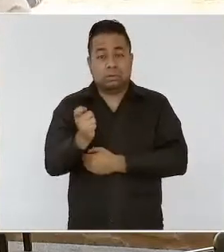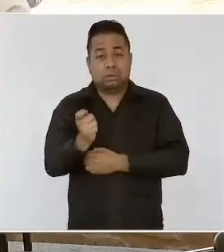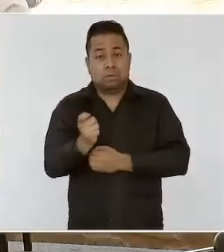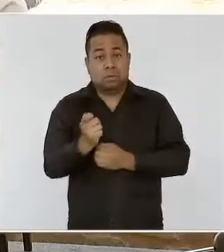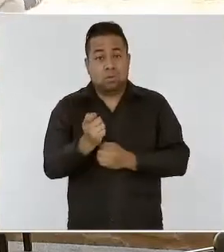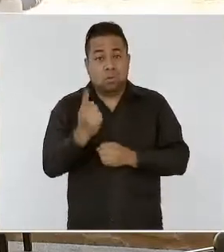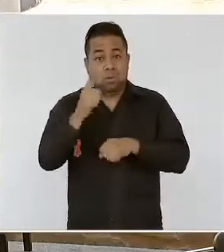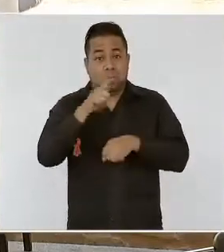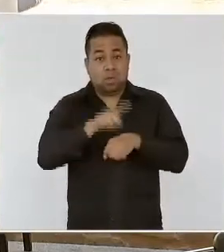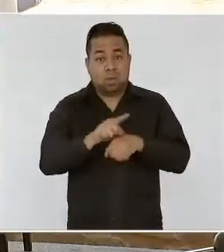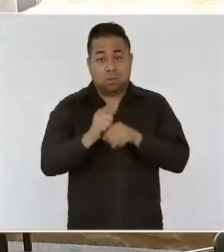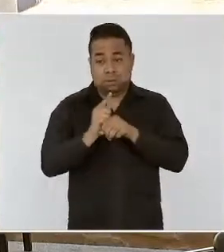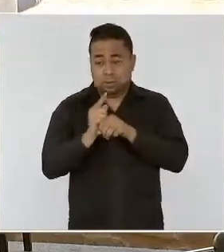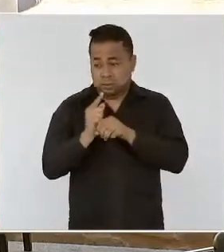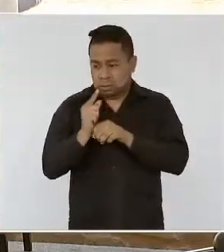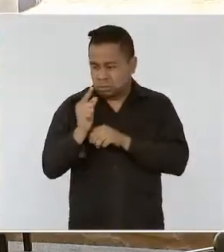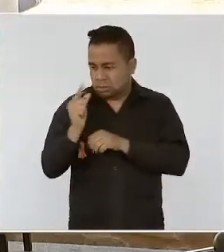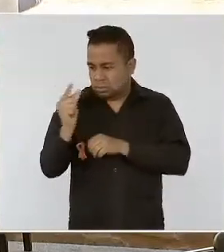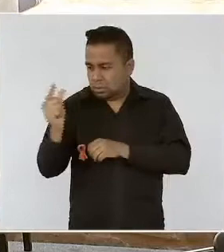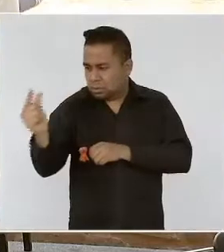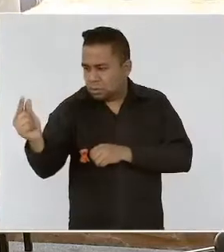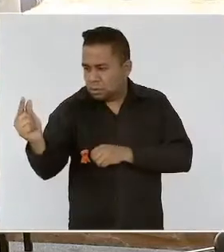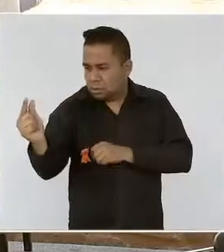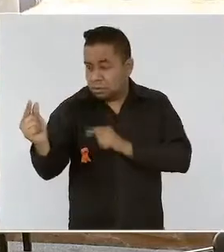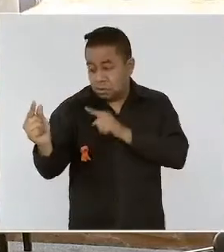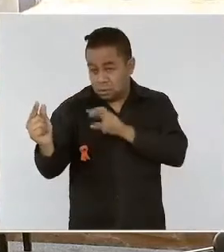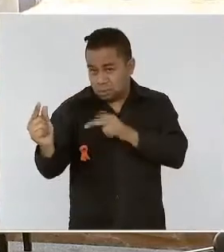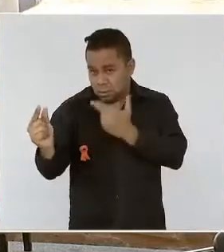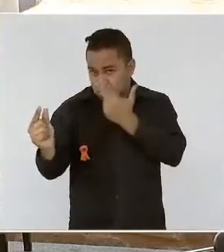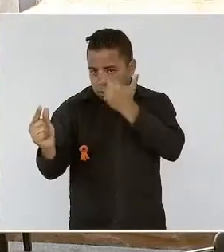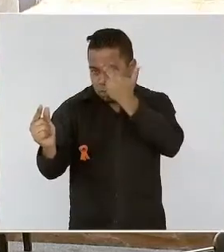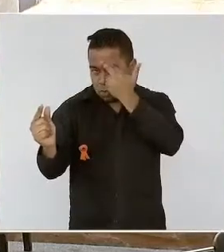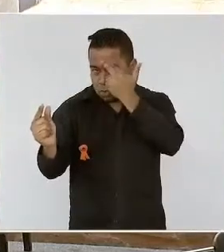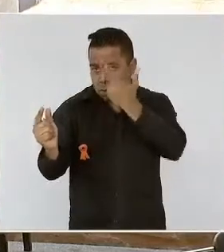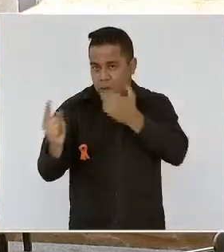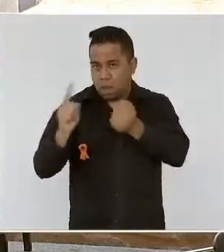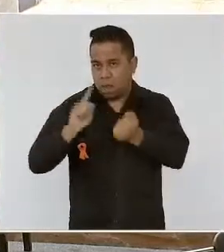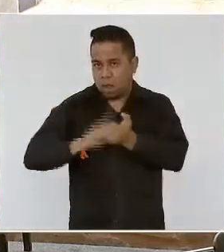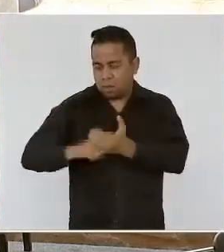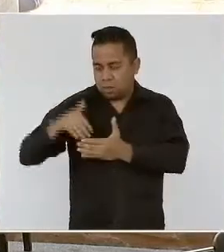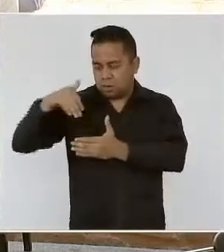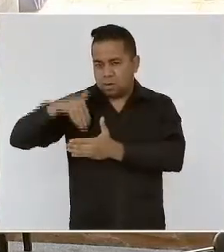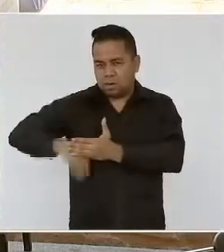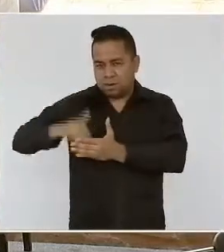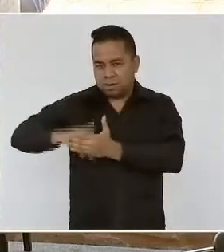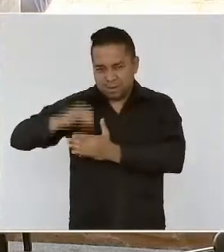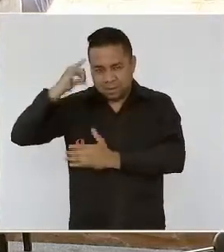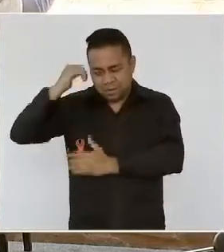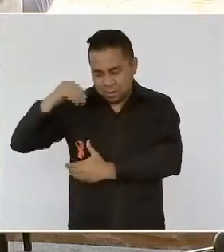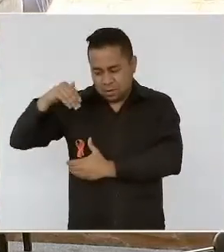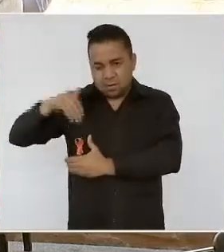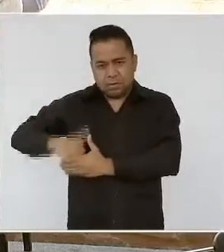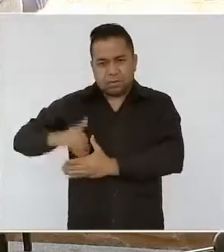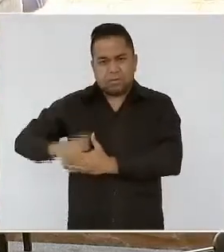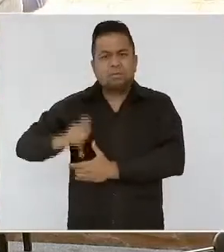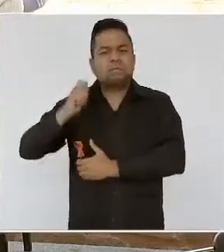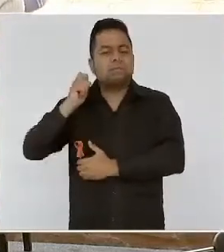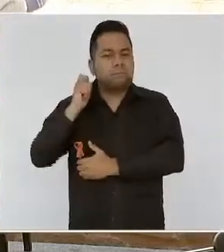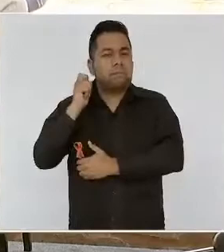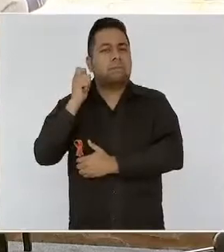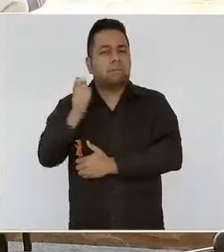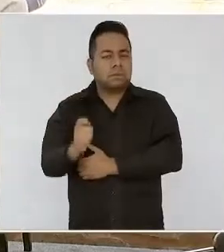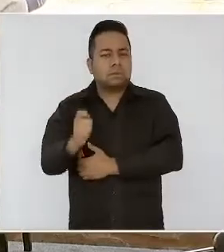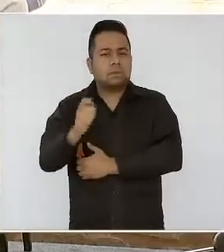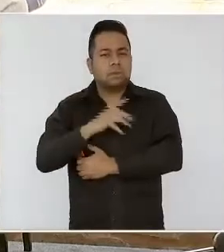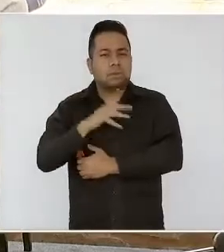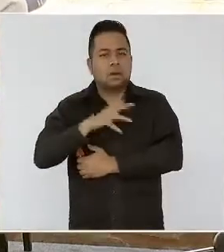día te alejas, recuerda poner en tu morral de Ixtle un rayito de